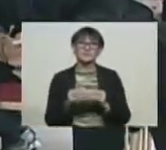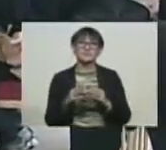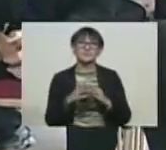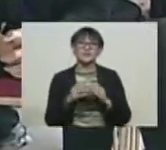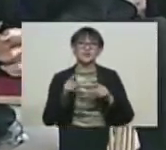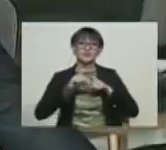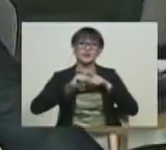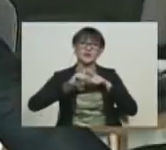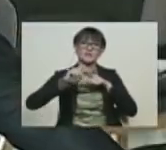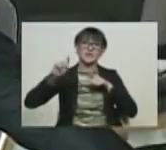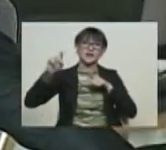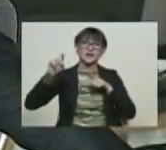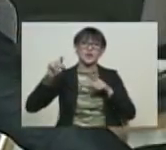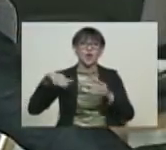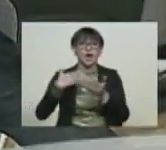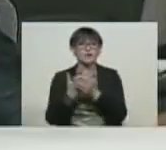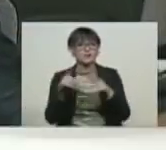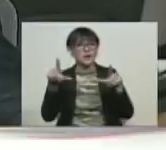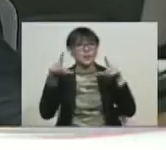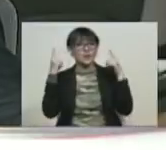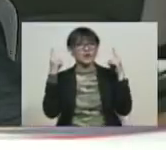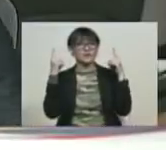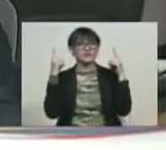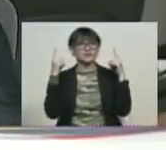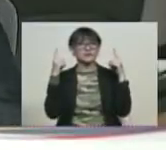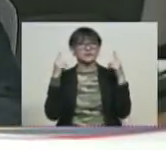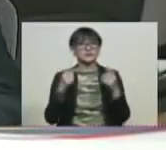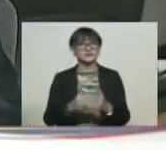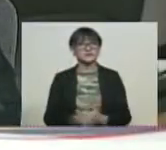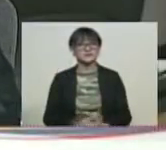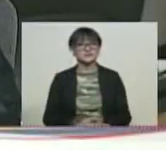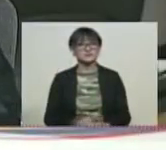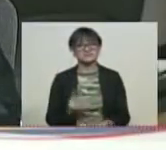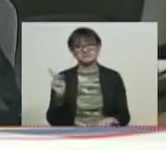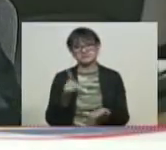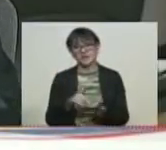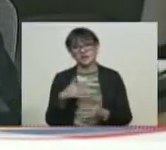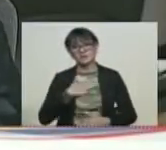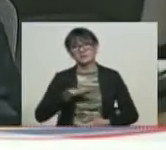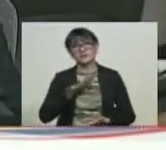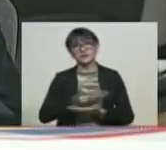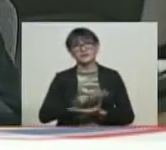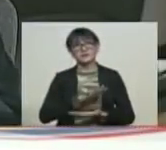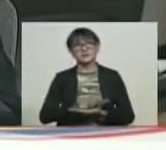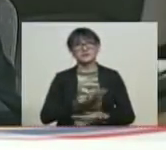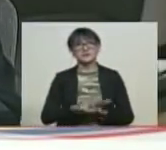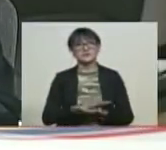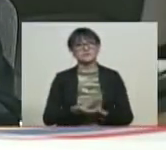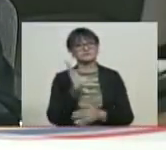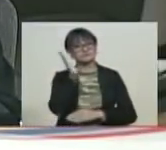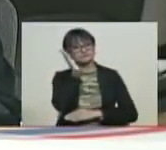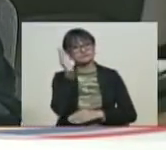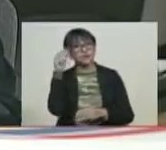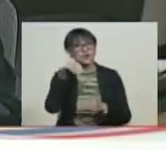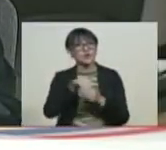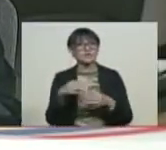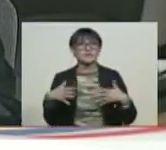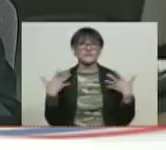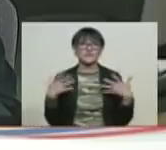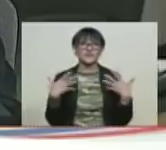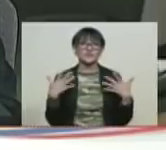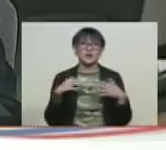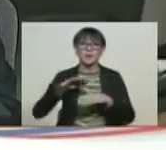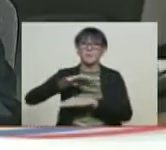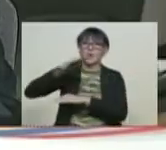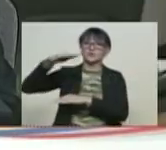el teleférico de aquí hasta La Guaira. Y uno pueda venir tranquilamente, alojarse, disfrutar en